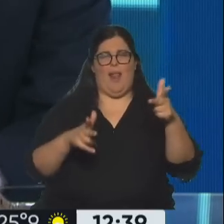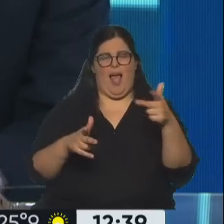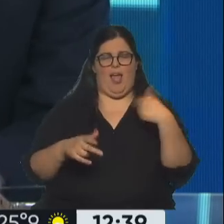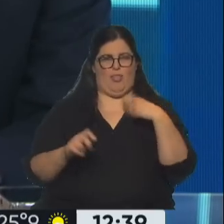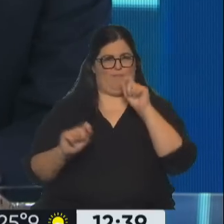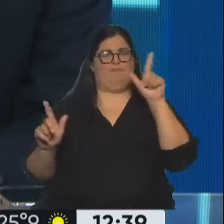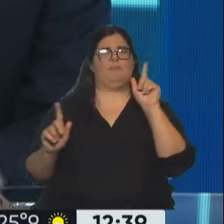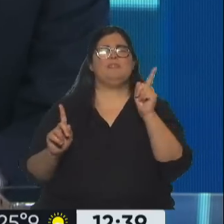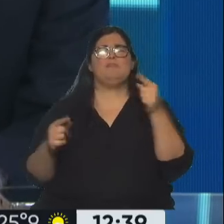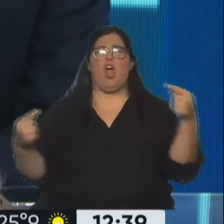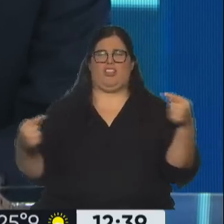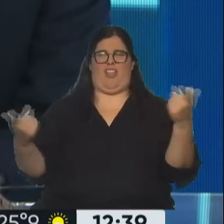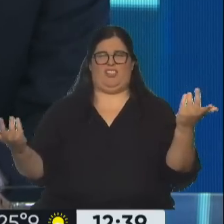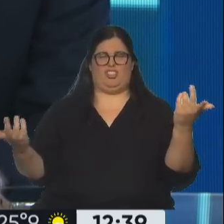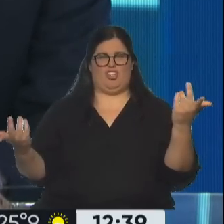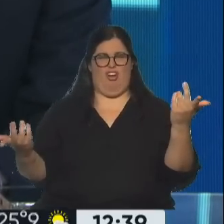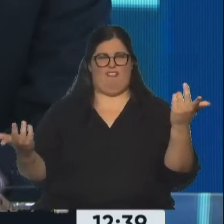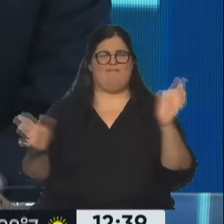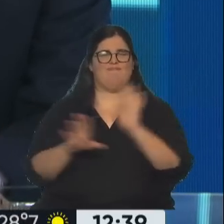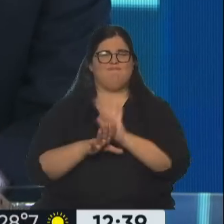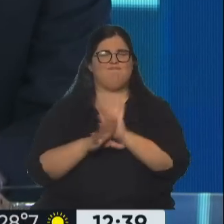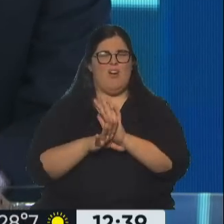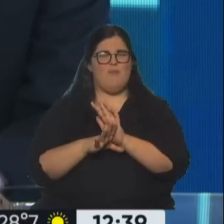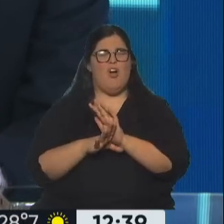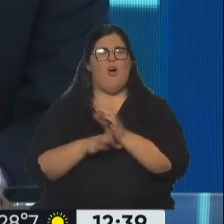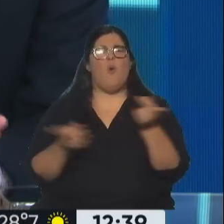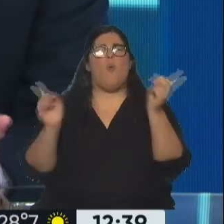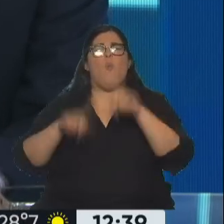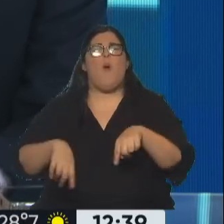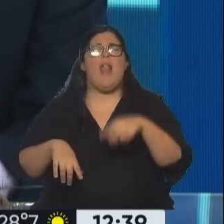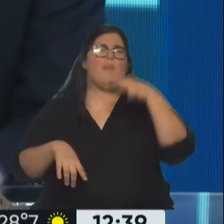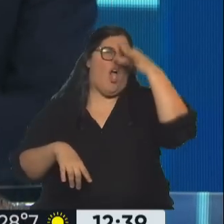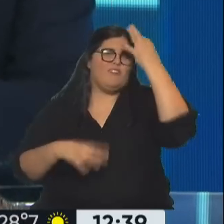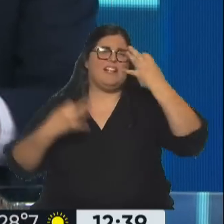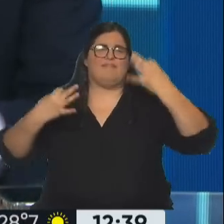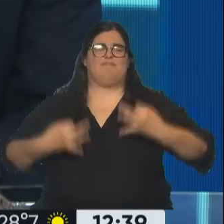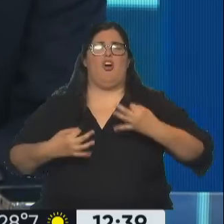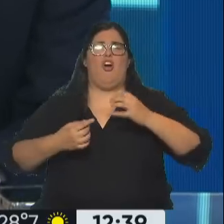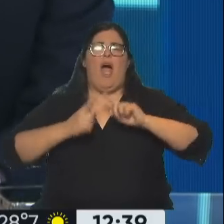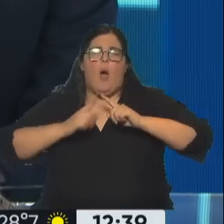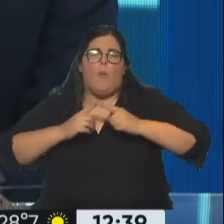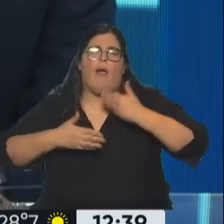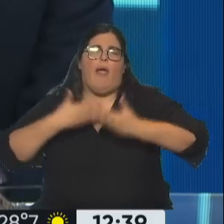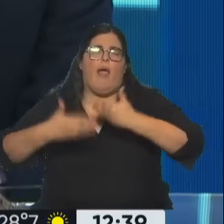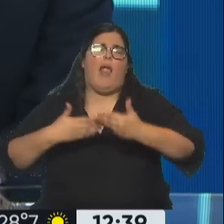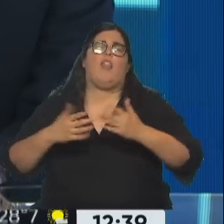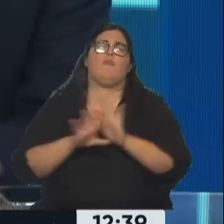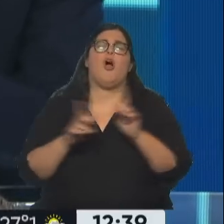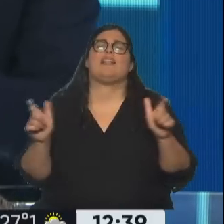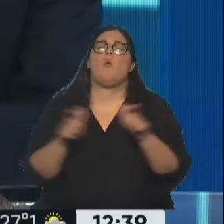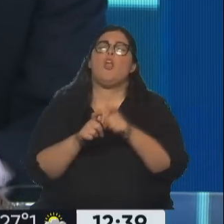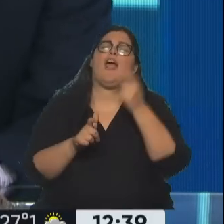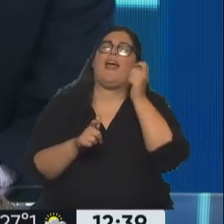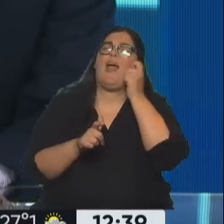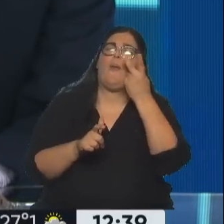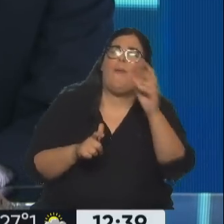esta suerte de contradicción de, por un lado, una suerte de reapertura de la vía diplomática, un poco si retomamos estas reuniones que mencionábamos del G20,